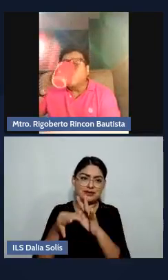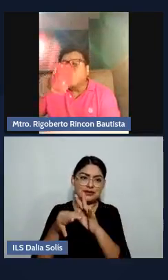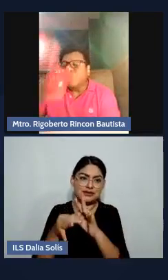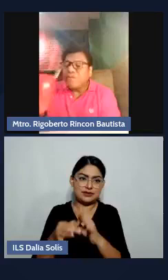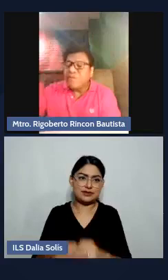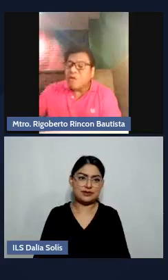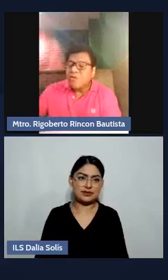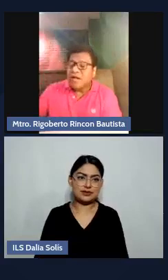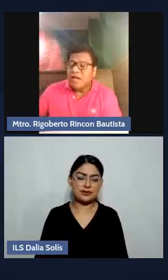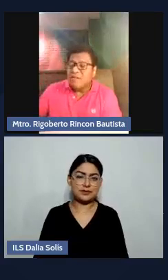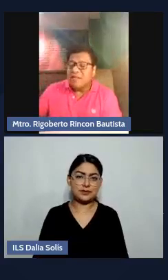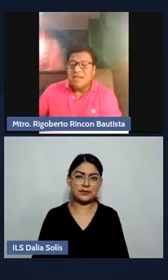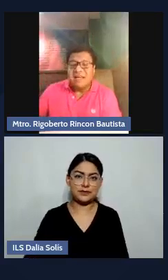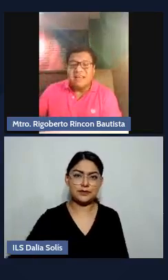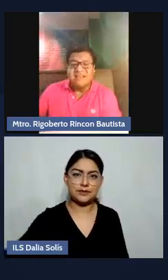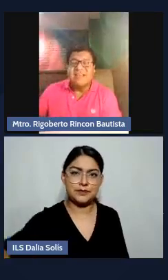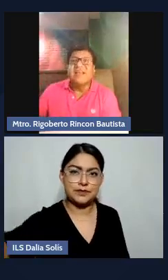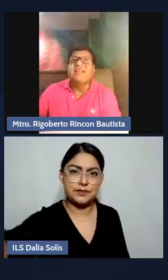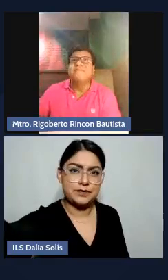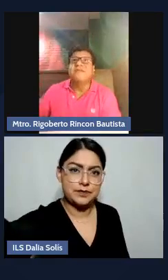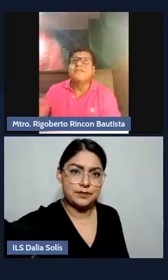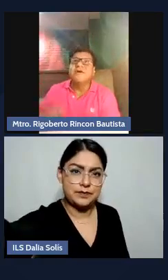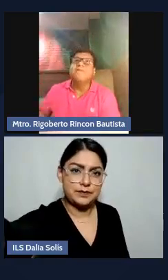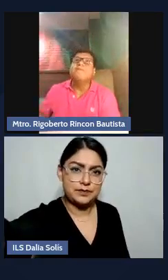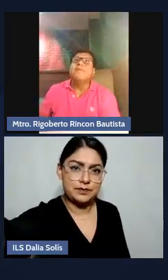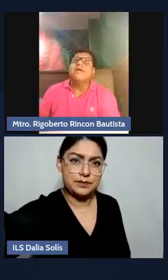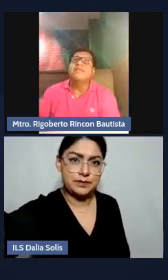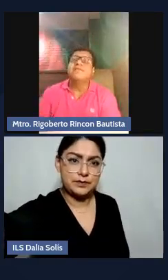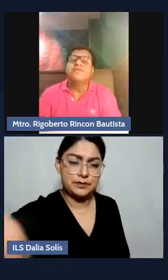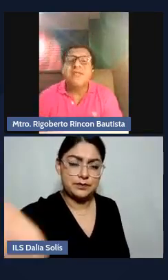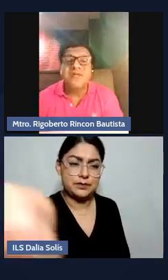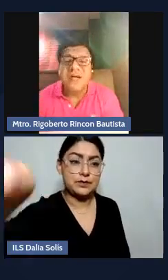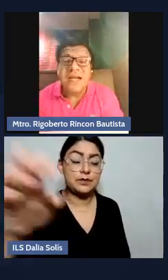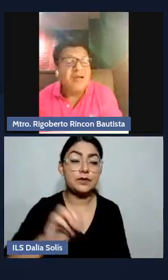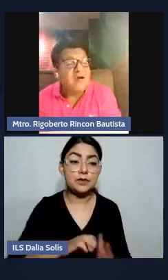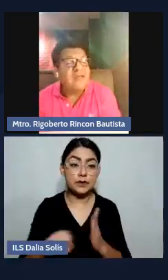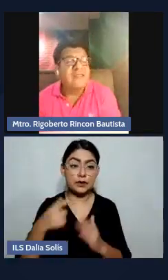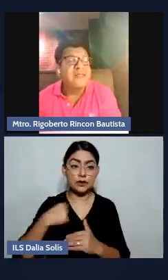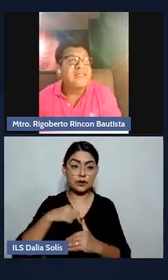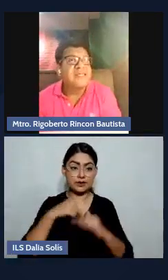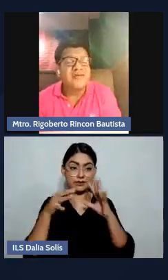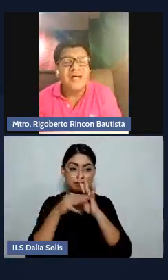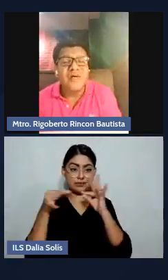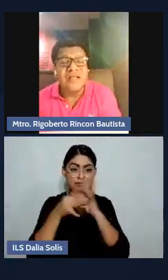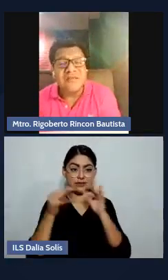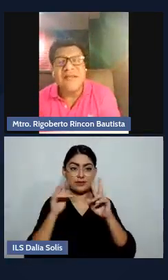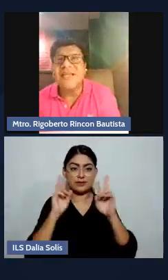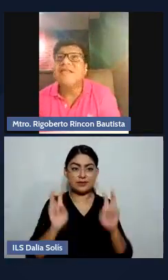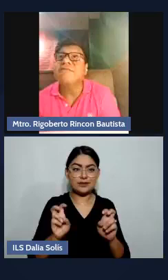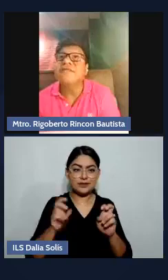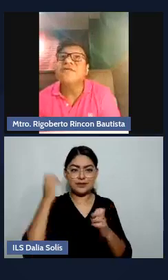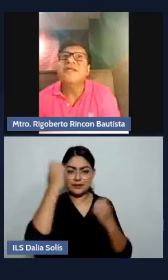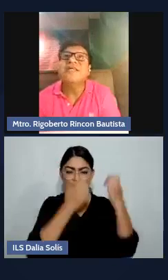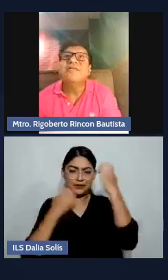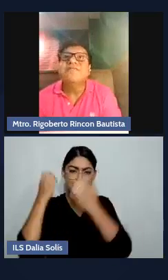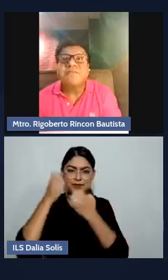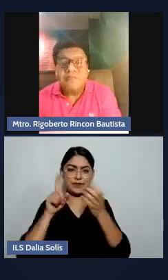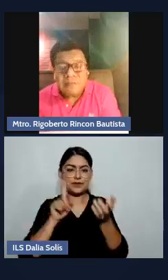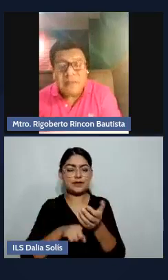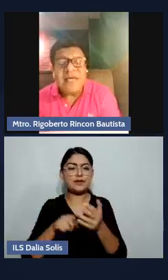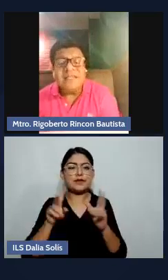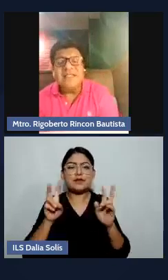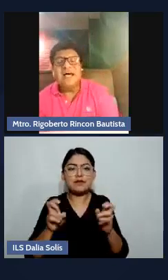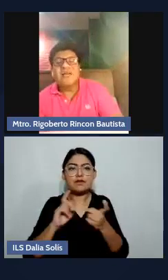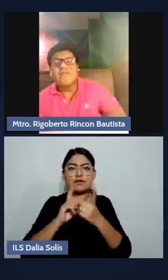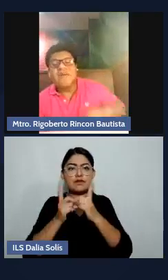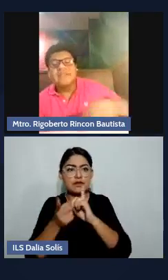una clinometría de ansiedad y depresión, estamos viendo que el alcohol está más relacionado al tema de la depresión y el cigarro